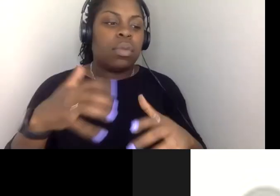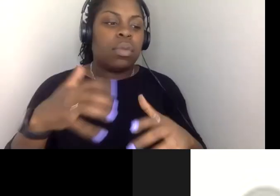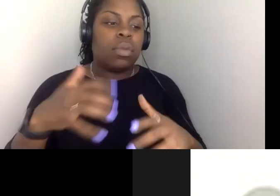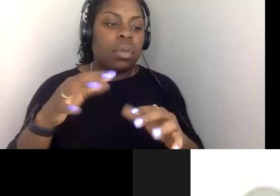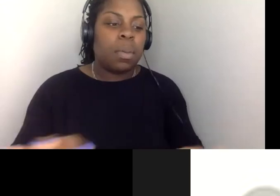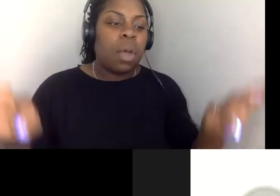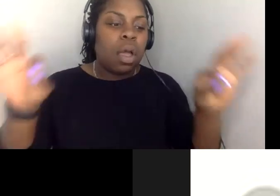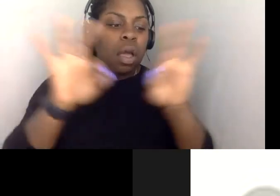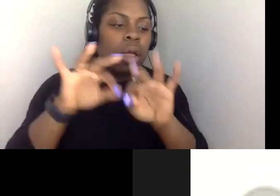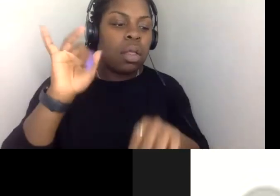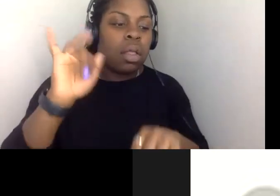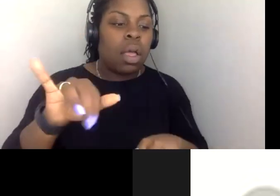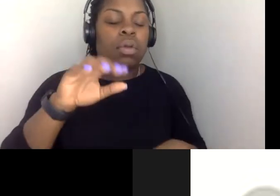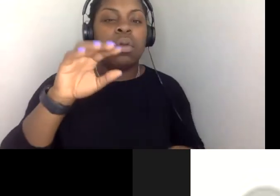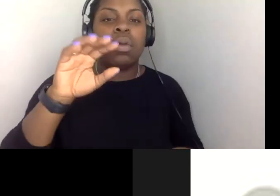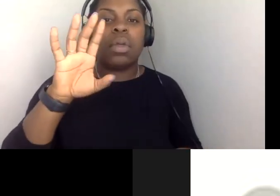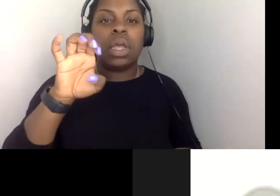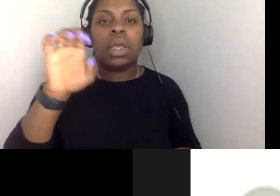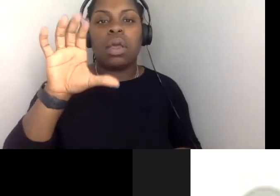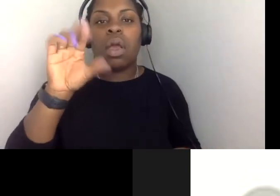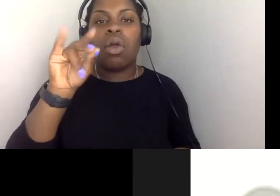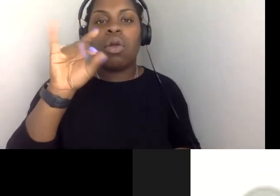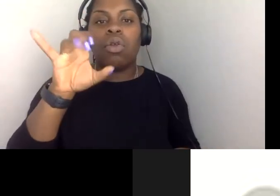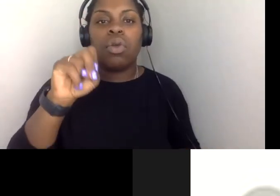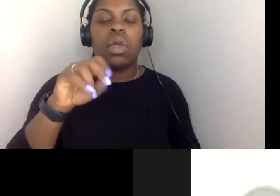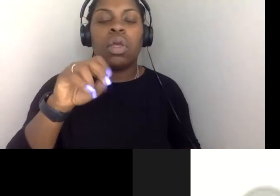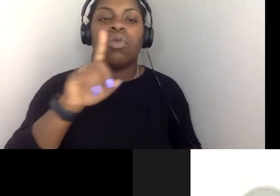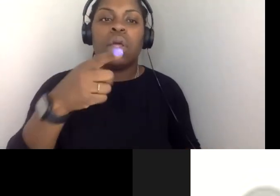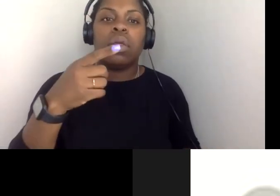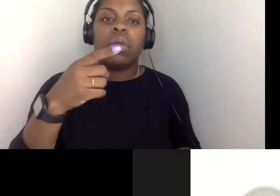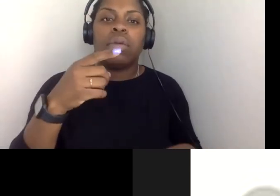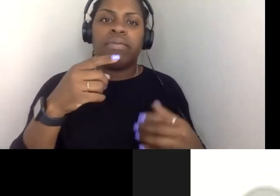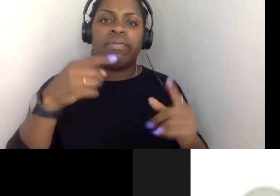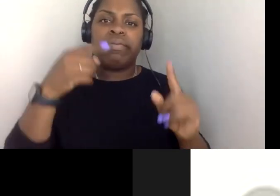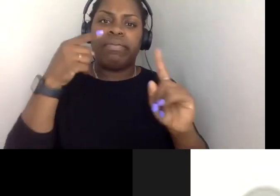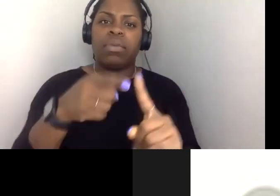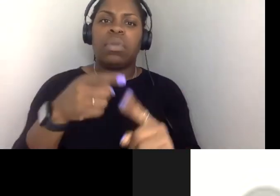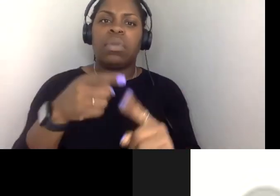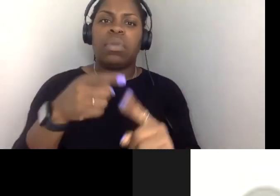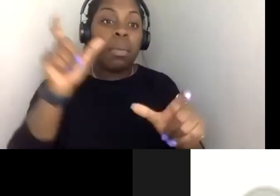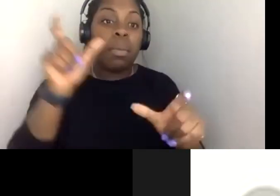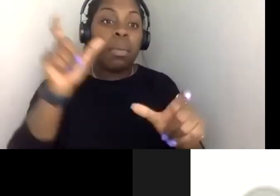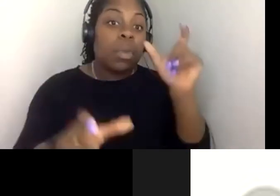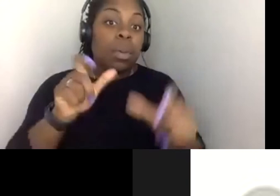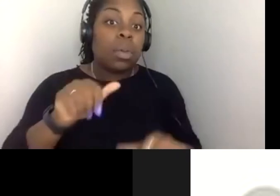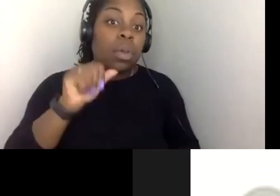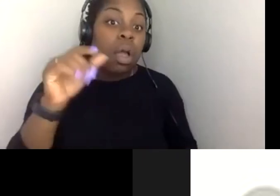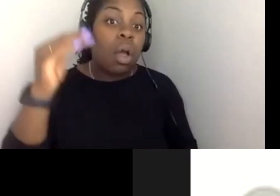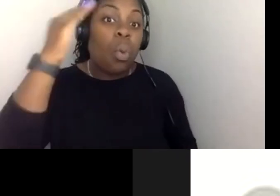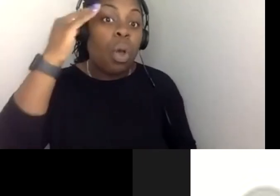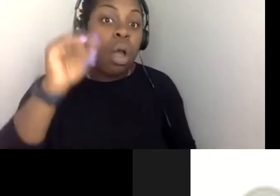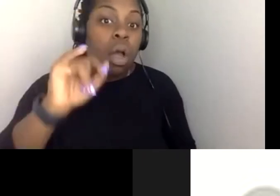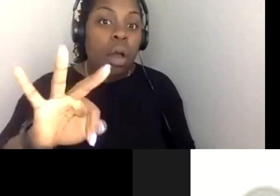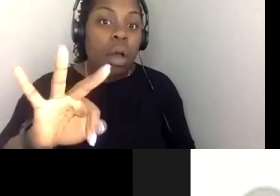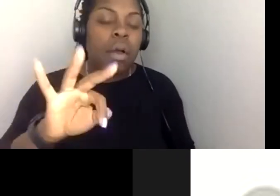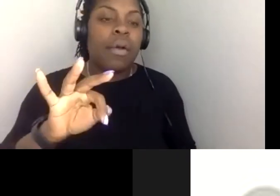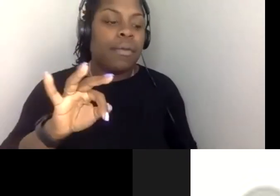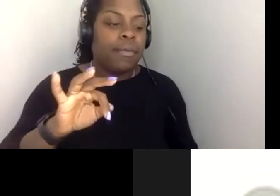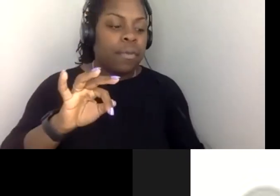el hecho de que también incluye inmigración, porque la encarcelación y la inmigración es algo que muchas